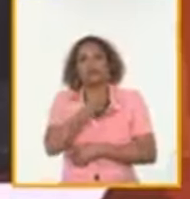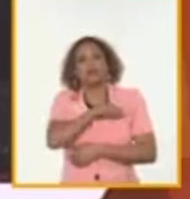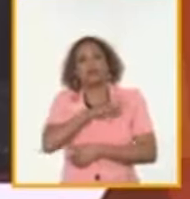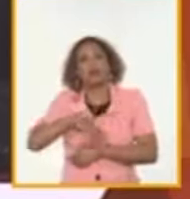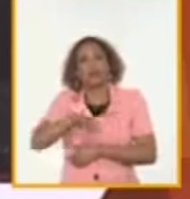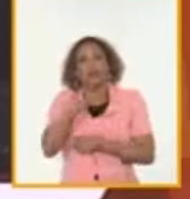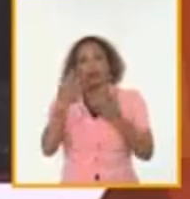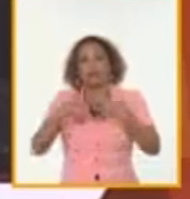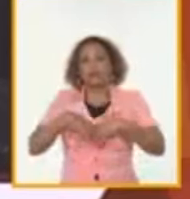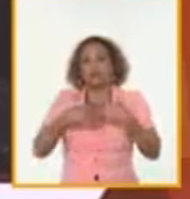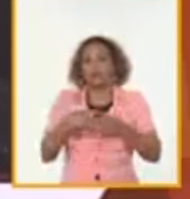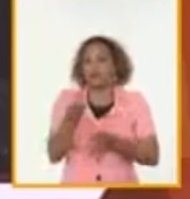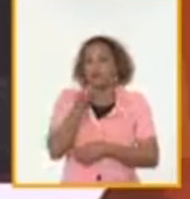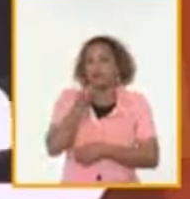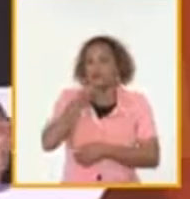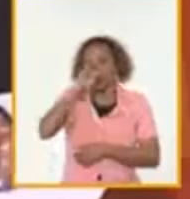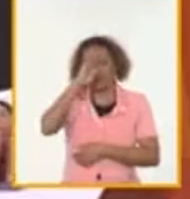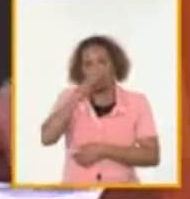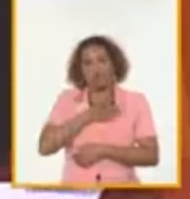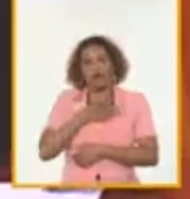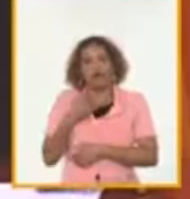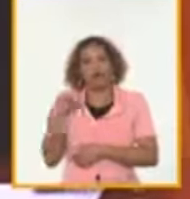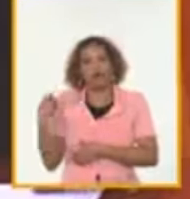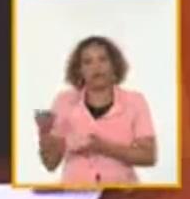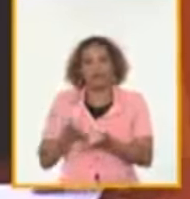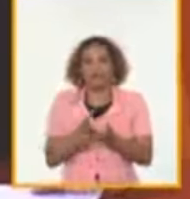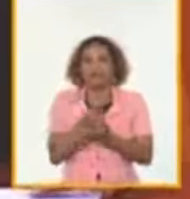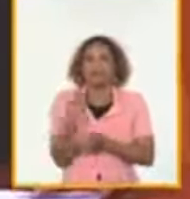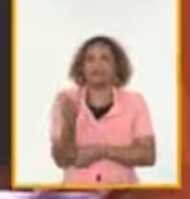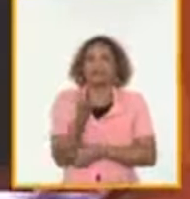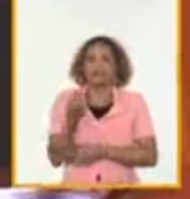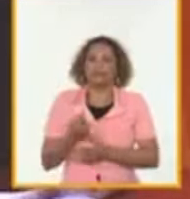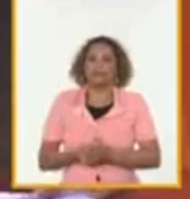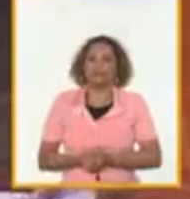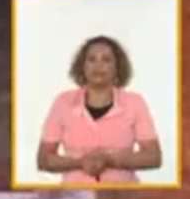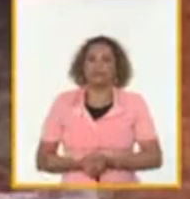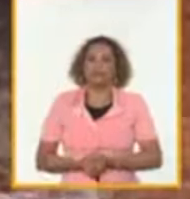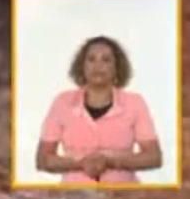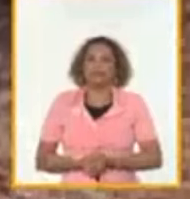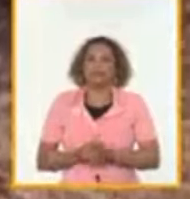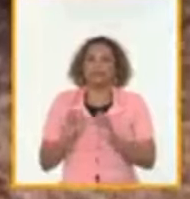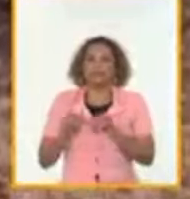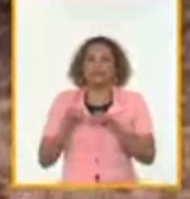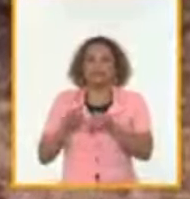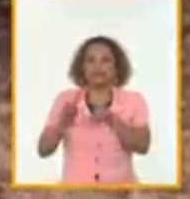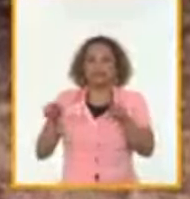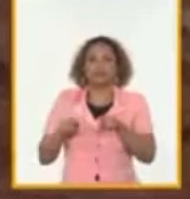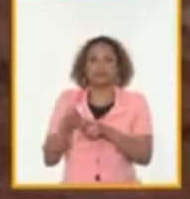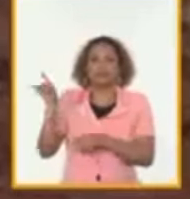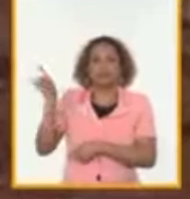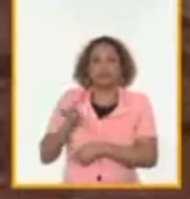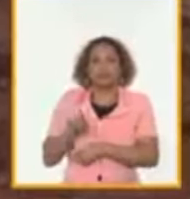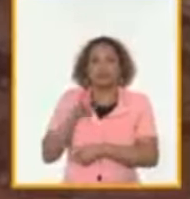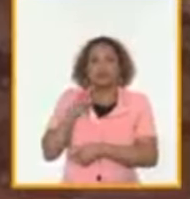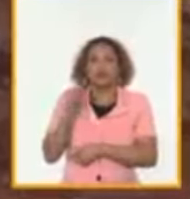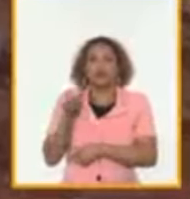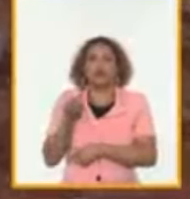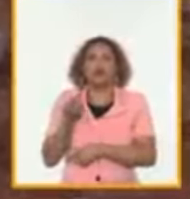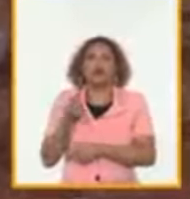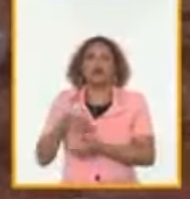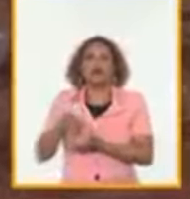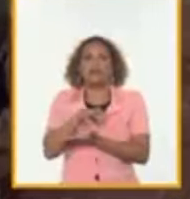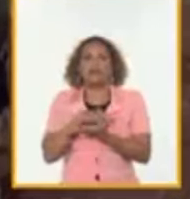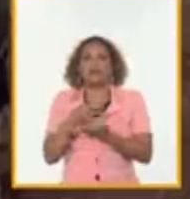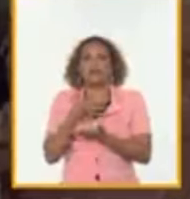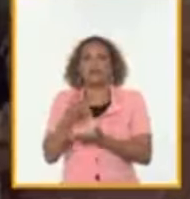producción de alimentos en el país Los invito a que nos sigan acompañando el parque solar fotovoltaico ubicado en El norteño municipio de